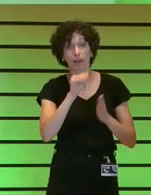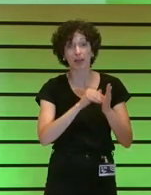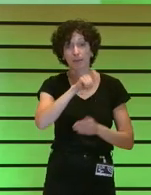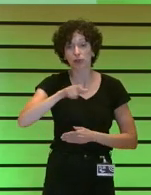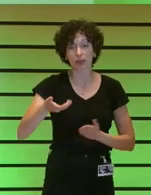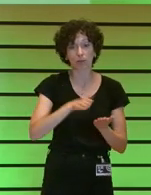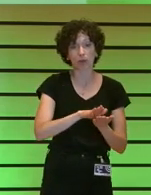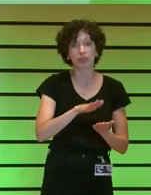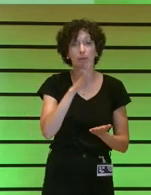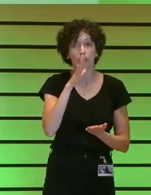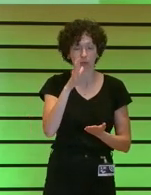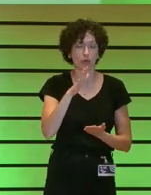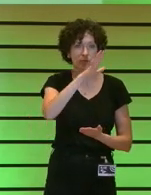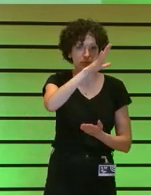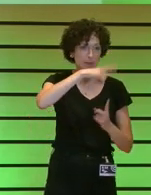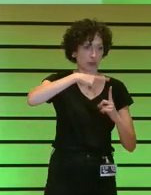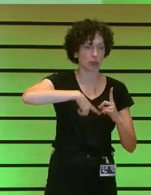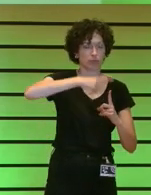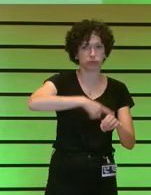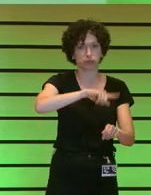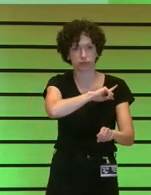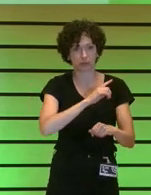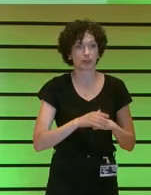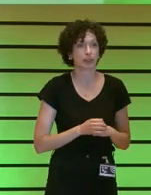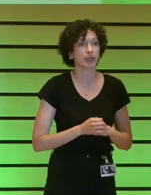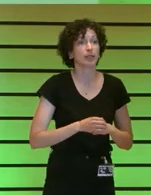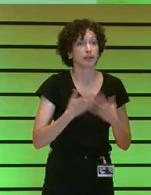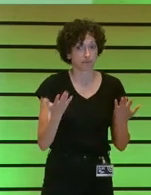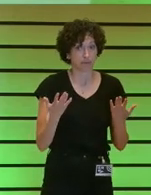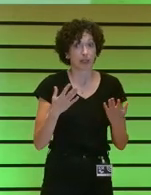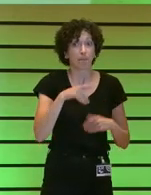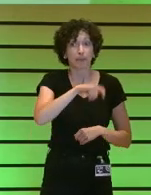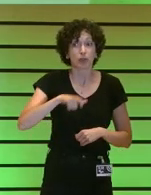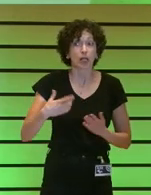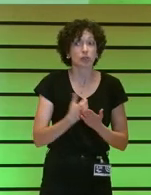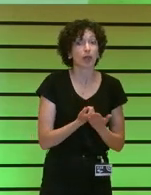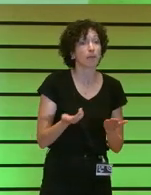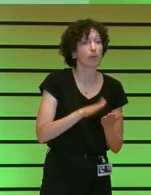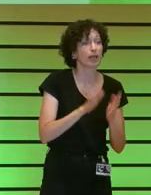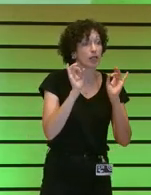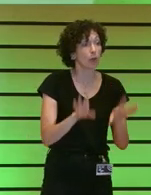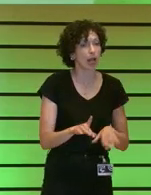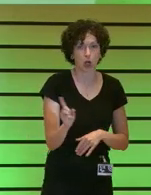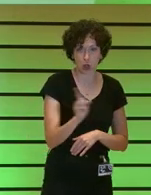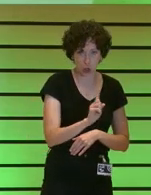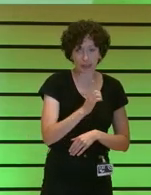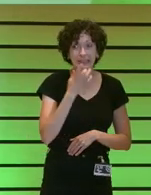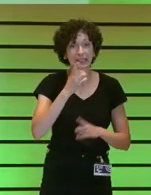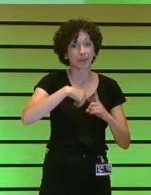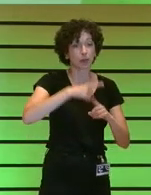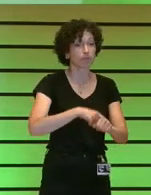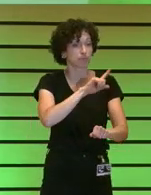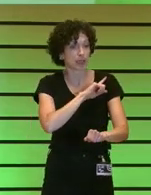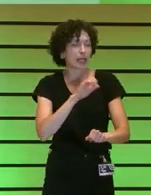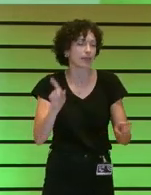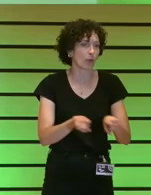poner las cosas claras no todo el mundo muere Igual me explico en temperaturas extremas tanto si